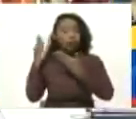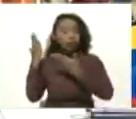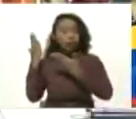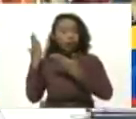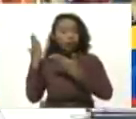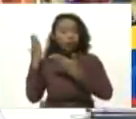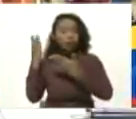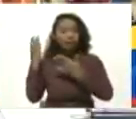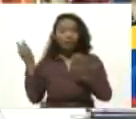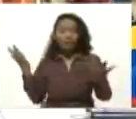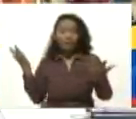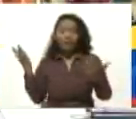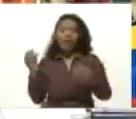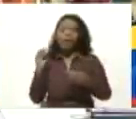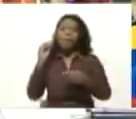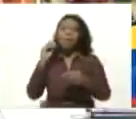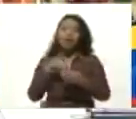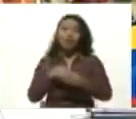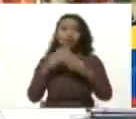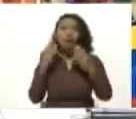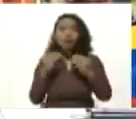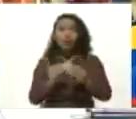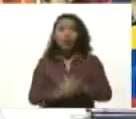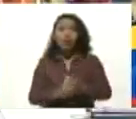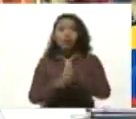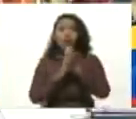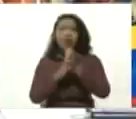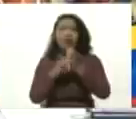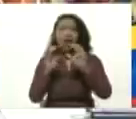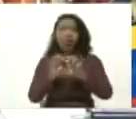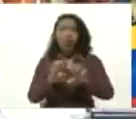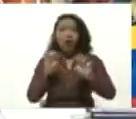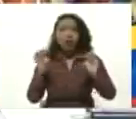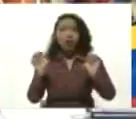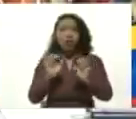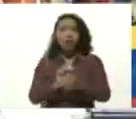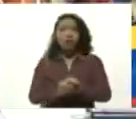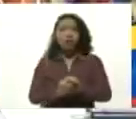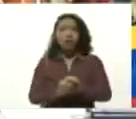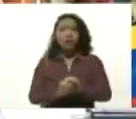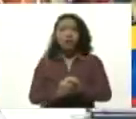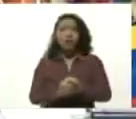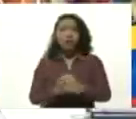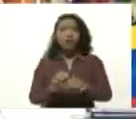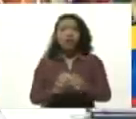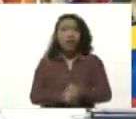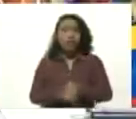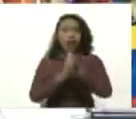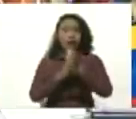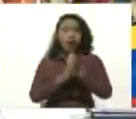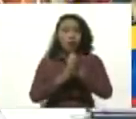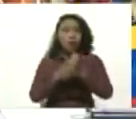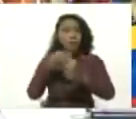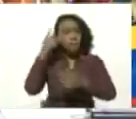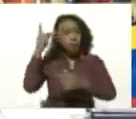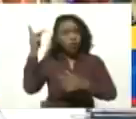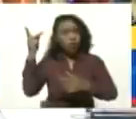que meterle mucho de liderazgo a la educación, liderazgo pedagógico,